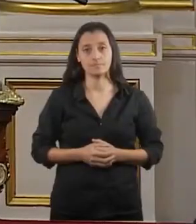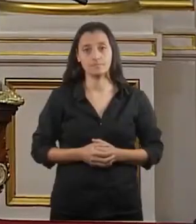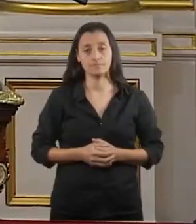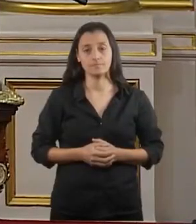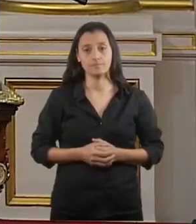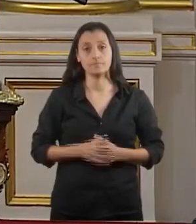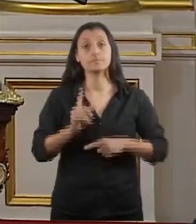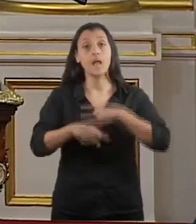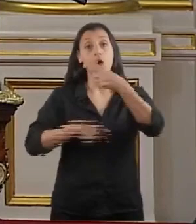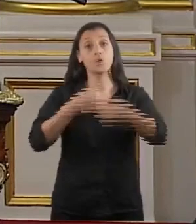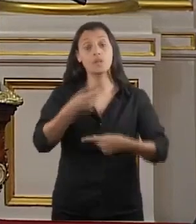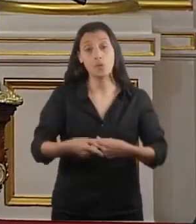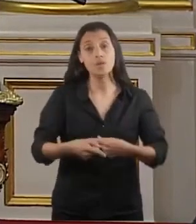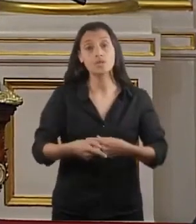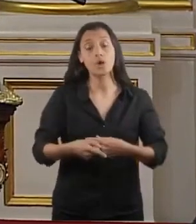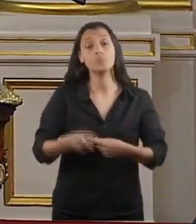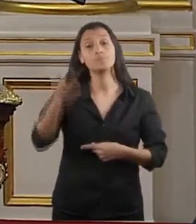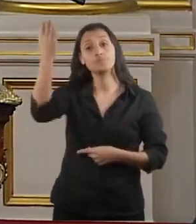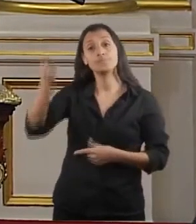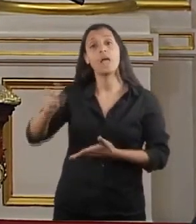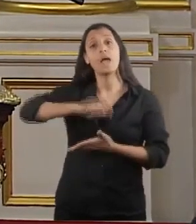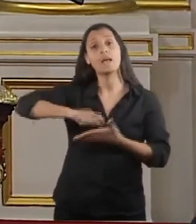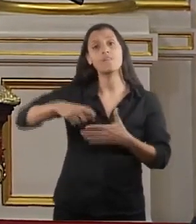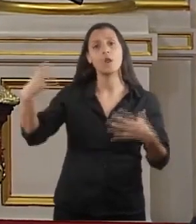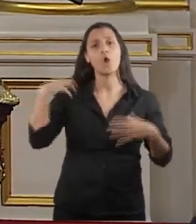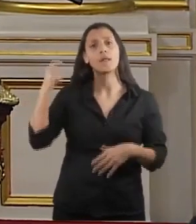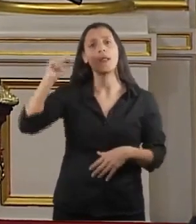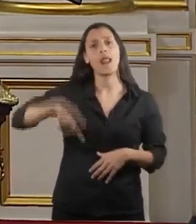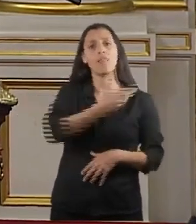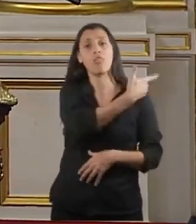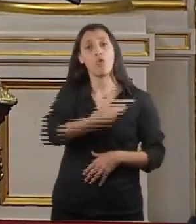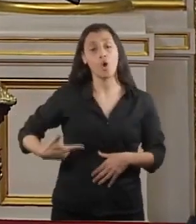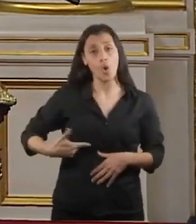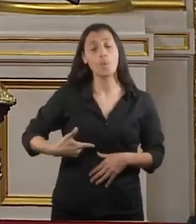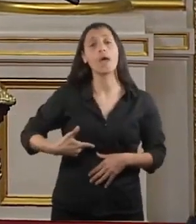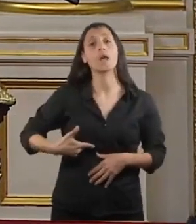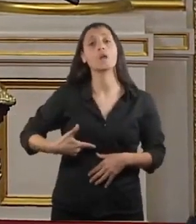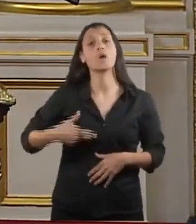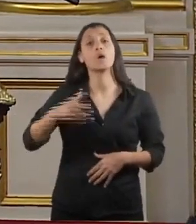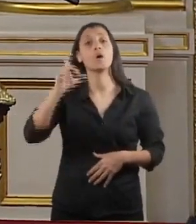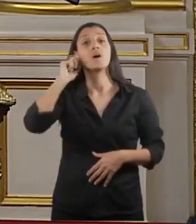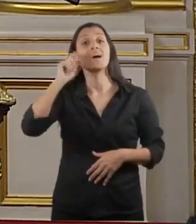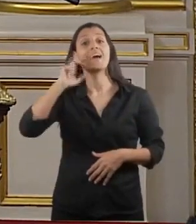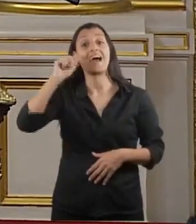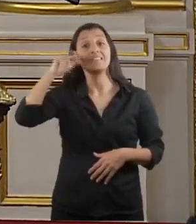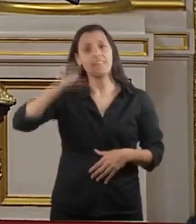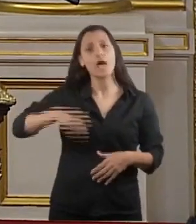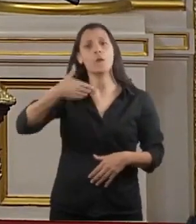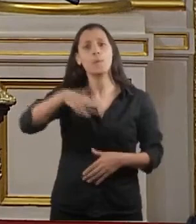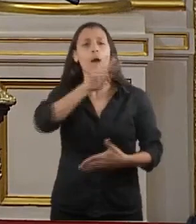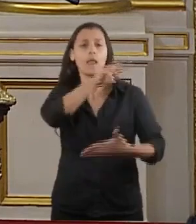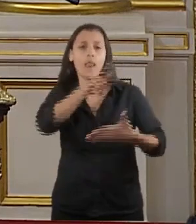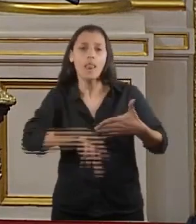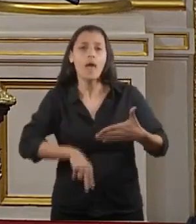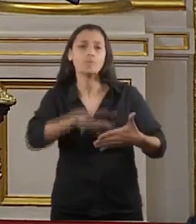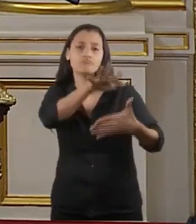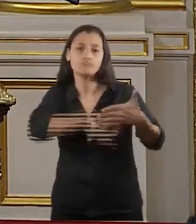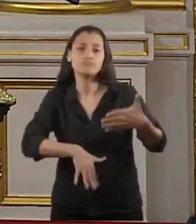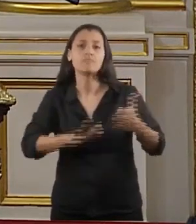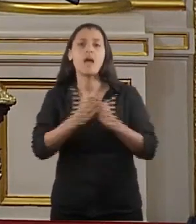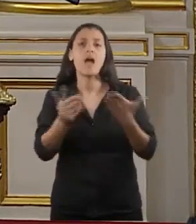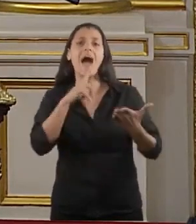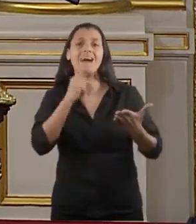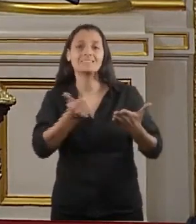a continuación el señor escribano general del gobierno de la nación Carlos Víctor Gaitán dará lectura al acta de